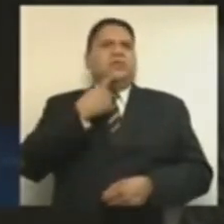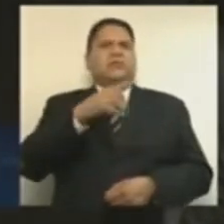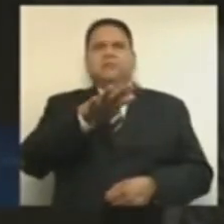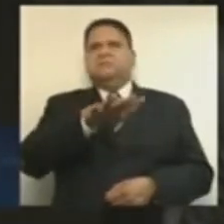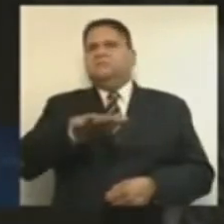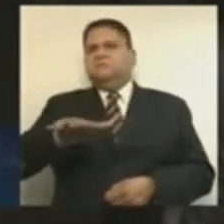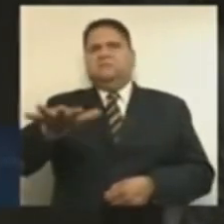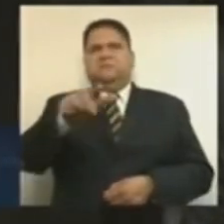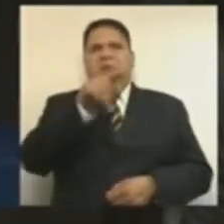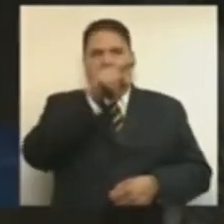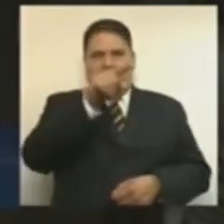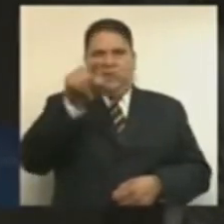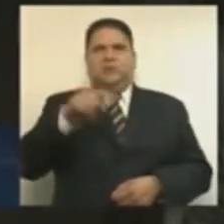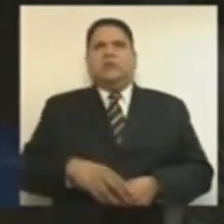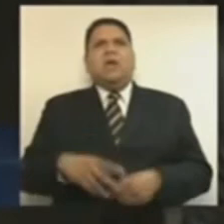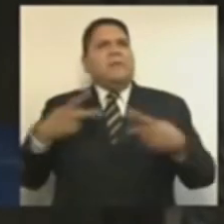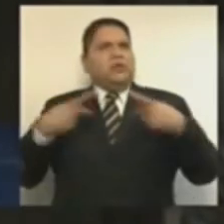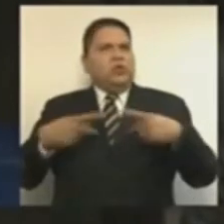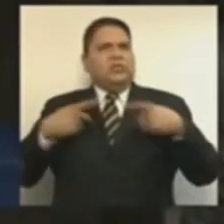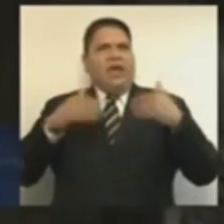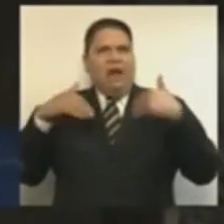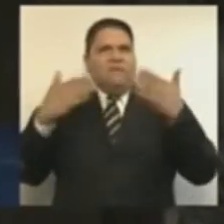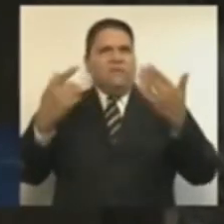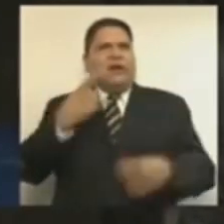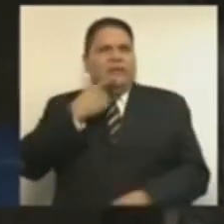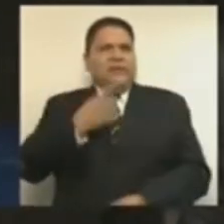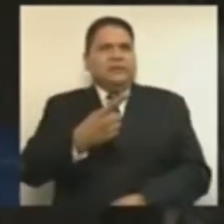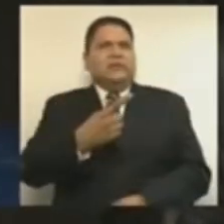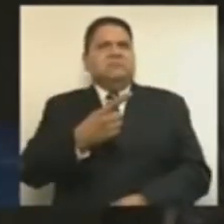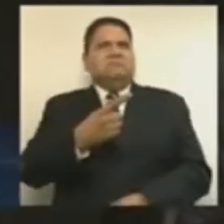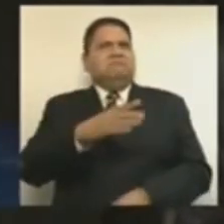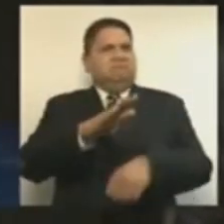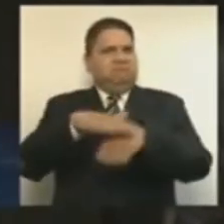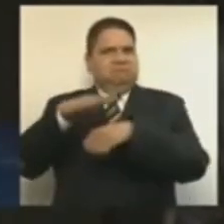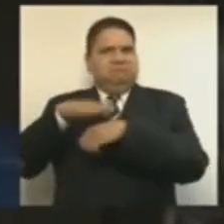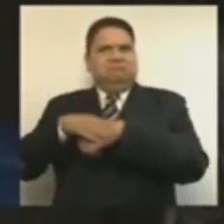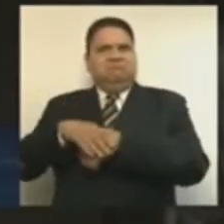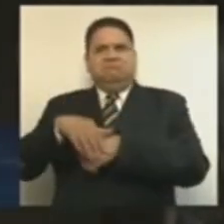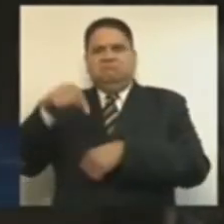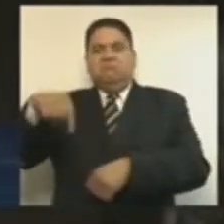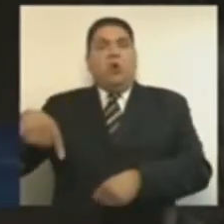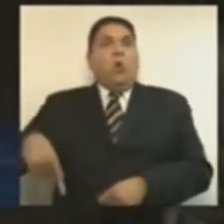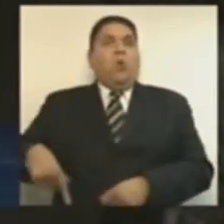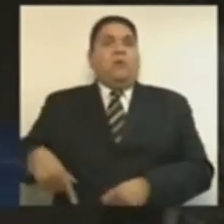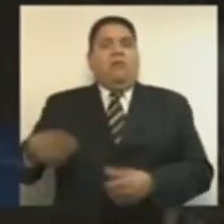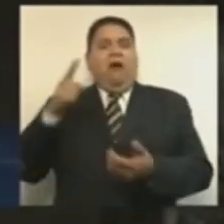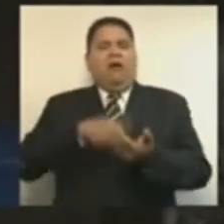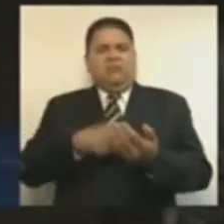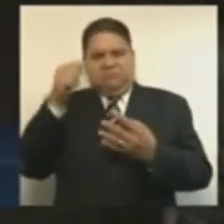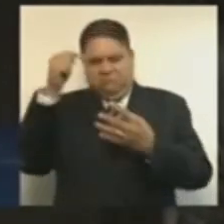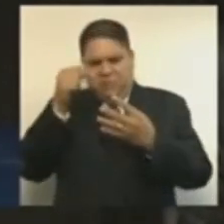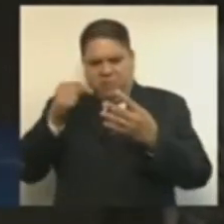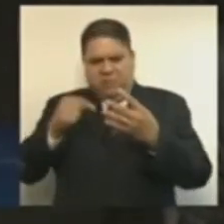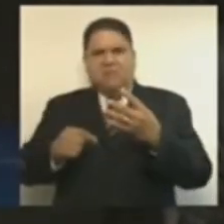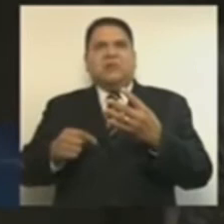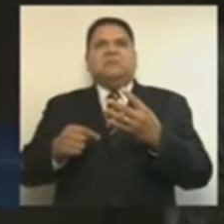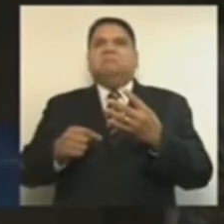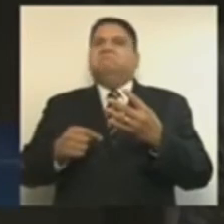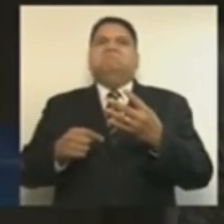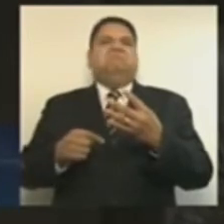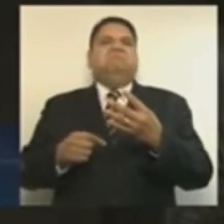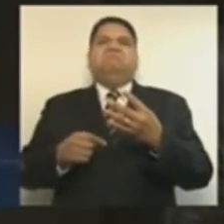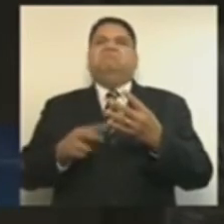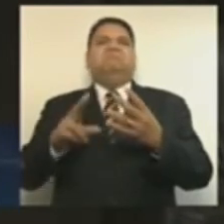más que a ustedes, allá afuera. Decirle a la gente de qué está hecho este gobierno. A qué vino